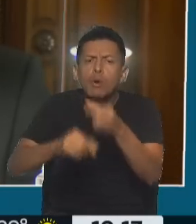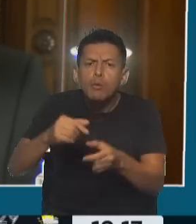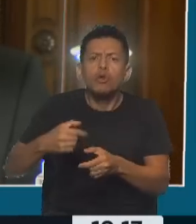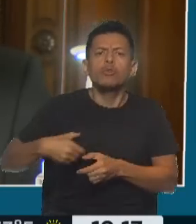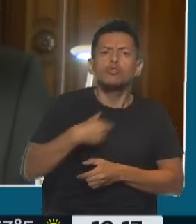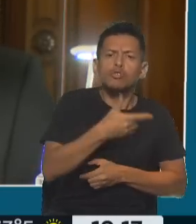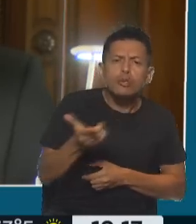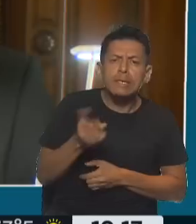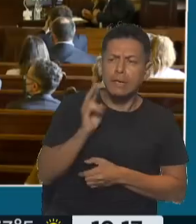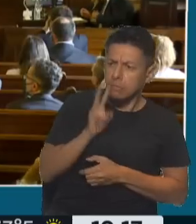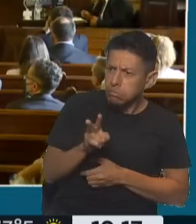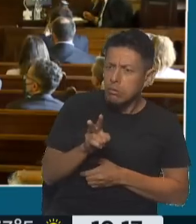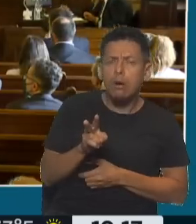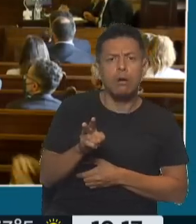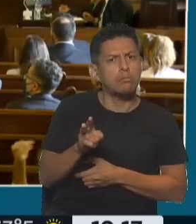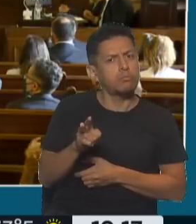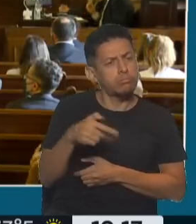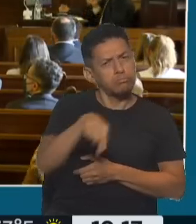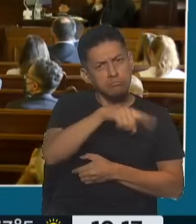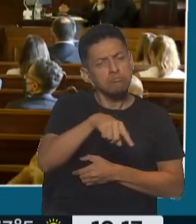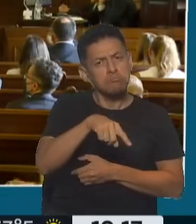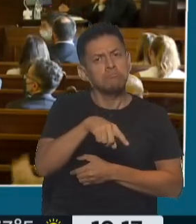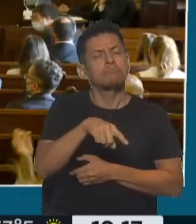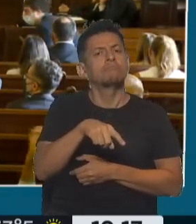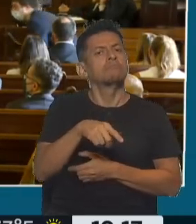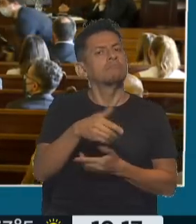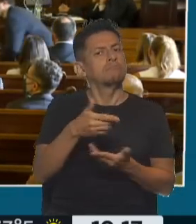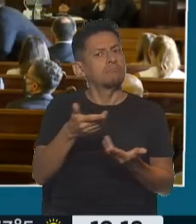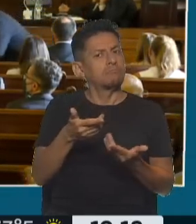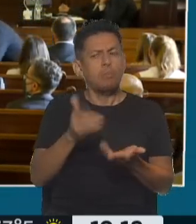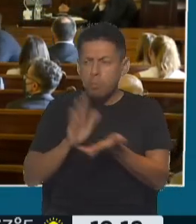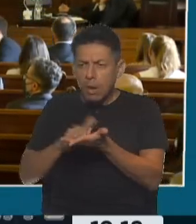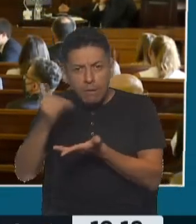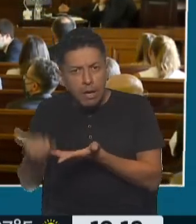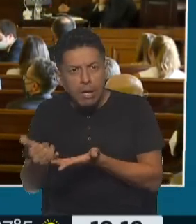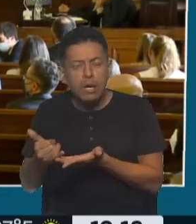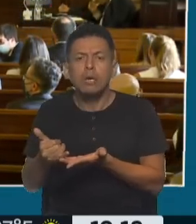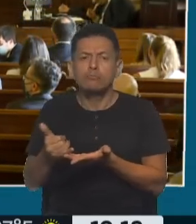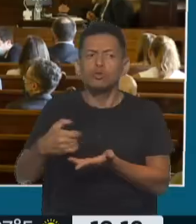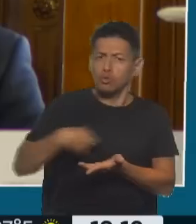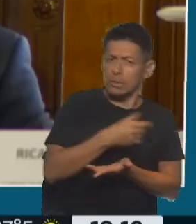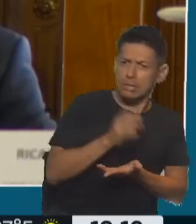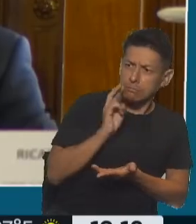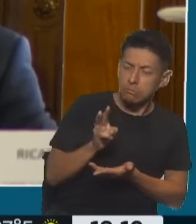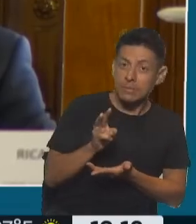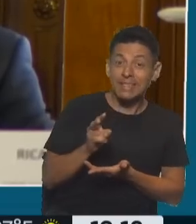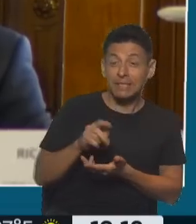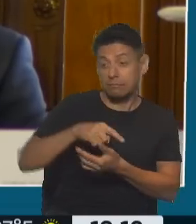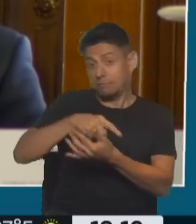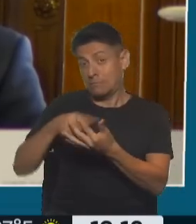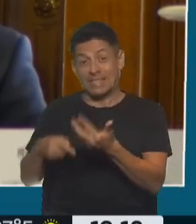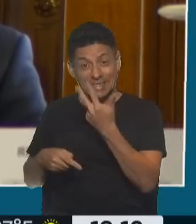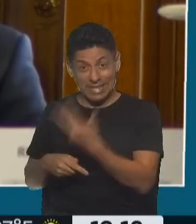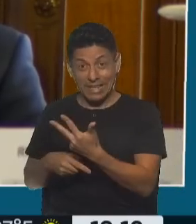tan contundentes que se presentaron, la que hizo que 3 de ellos, que espero que esta